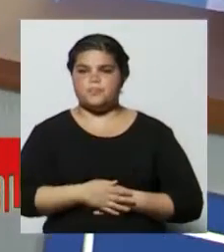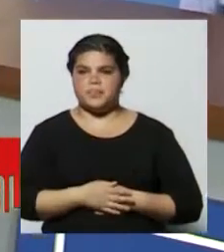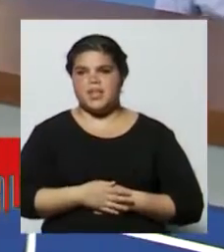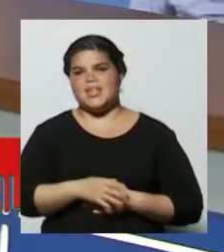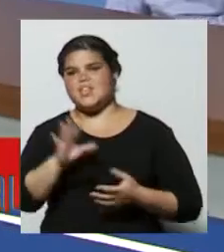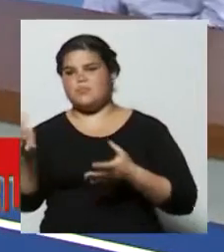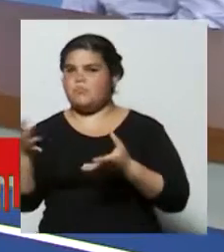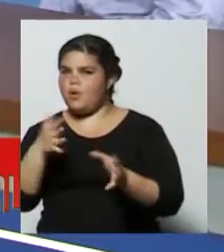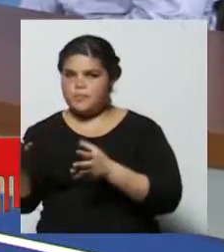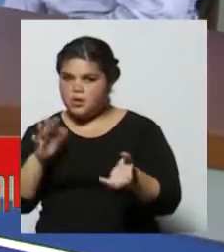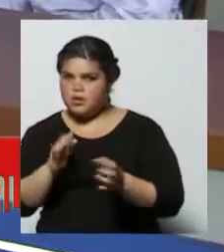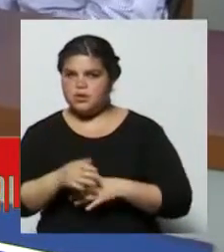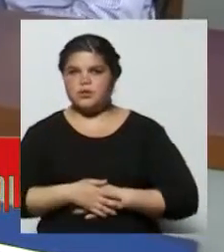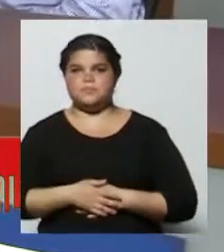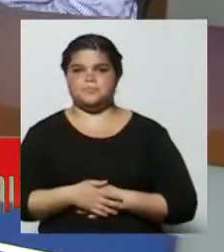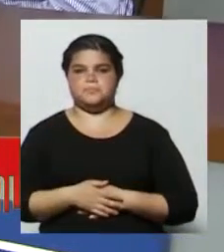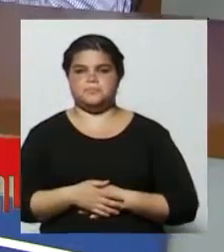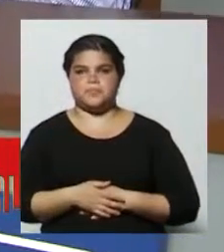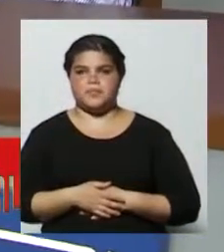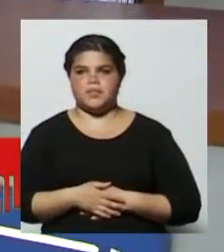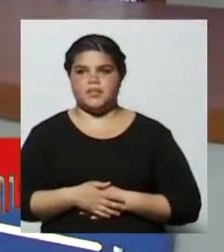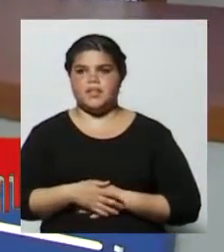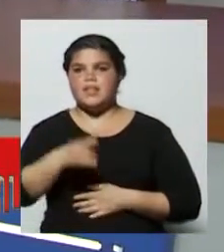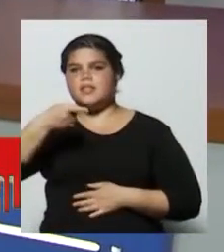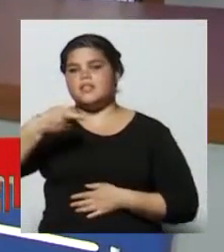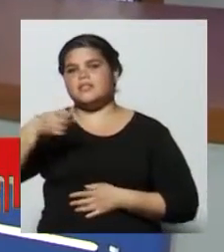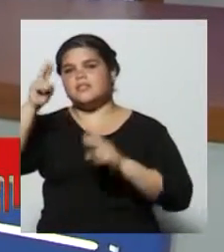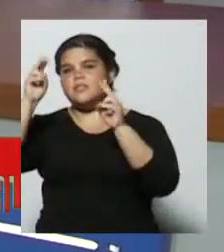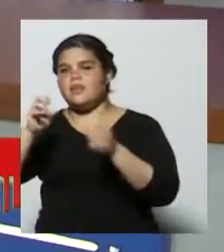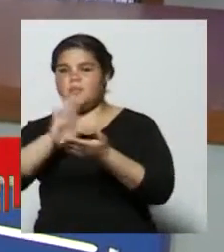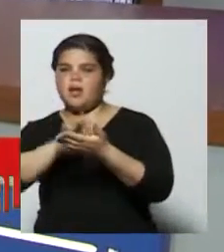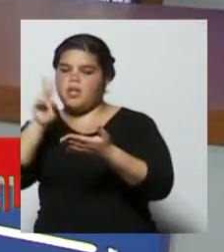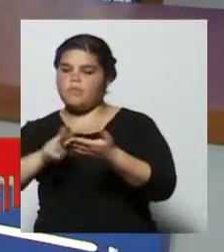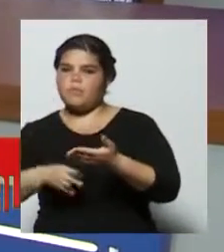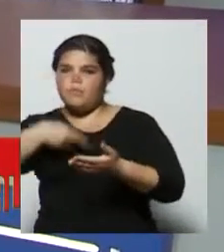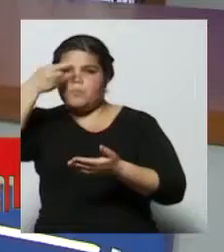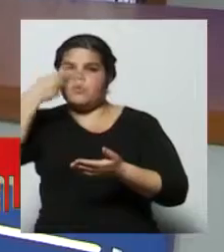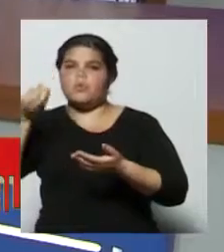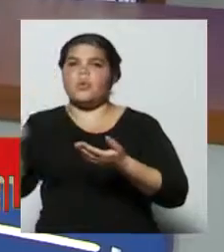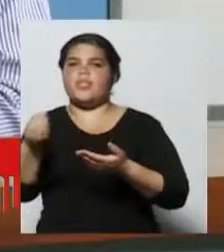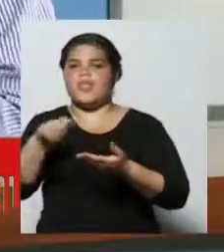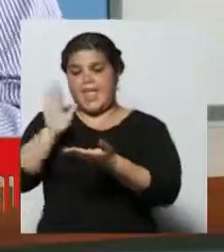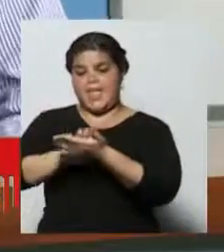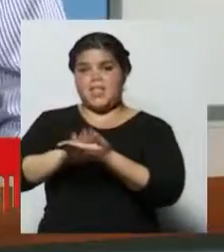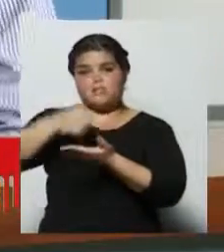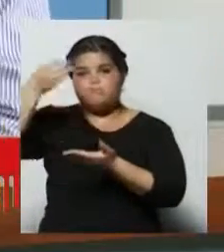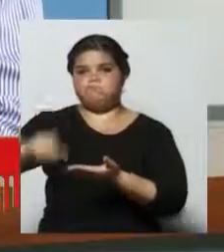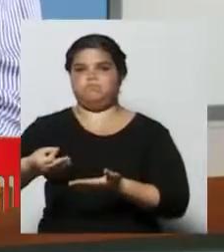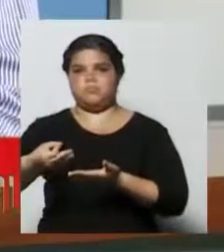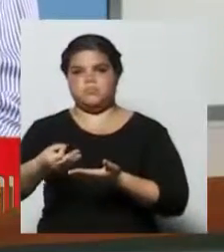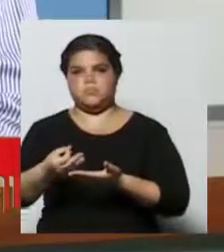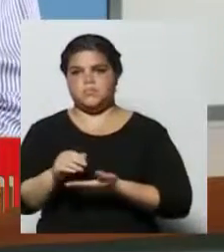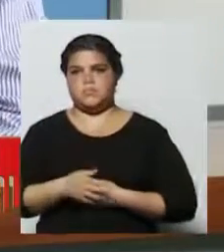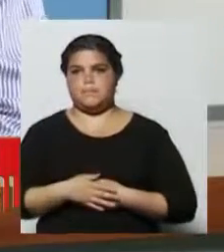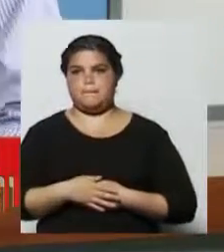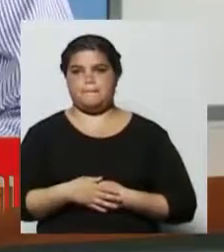así. Me parece quizás lo más interesante de ese estudio en función que ya trabaja con hechos, ¿no? Con hechos más allá de las especulaciones